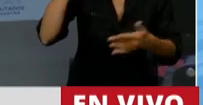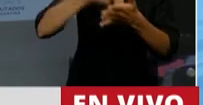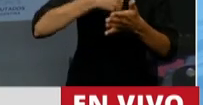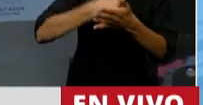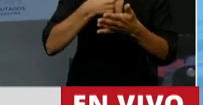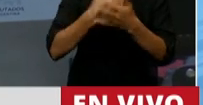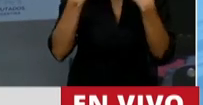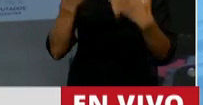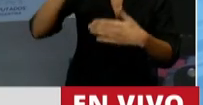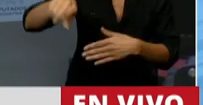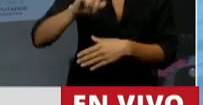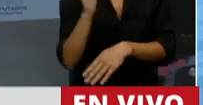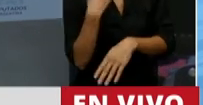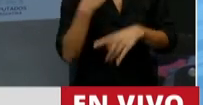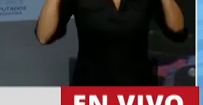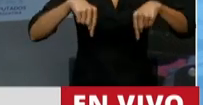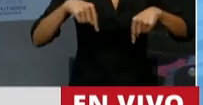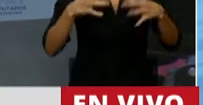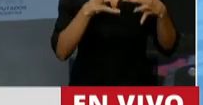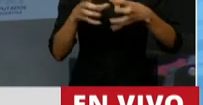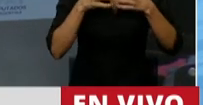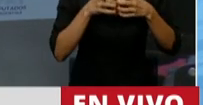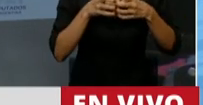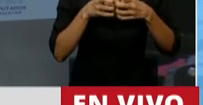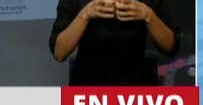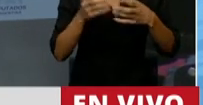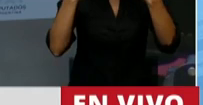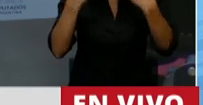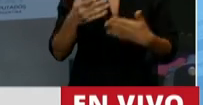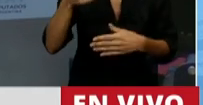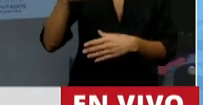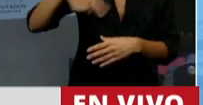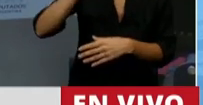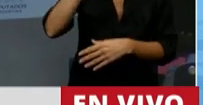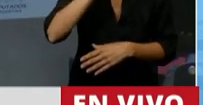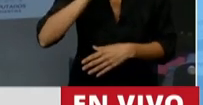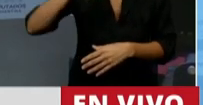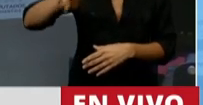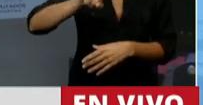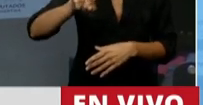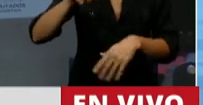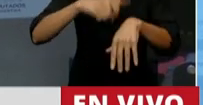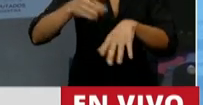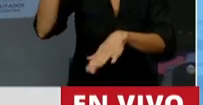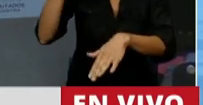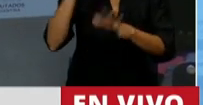debatiendo. Y es gracias a ellas quienes fueron las que sacaron esta problemática de abajo de la